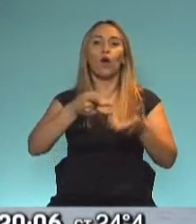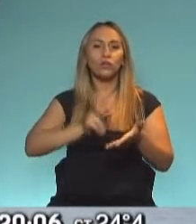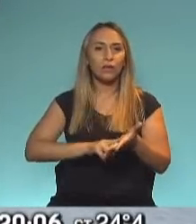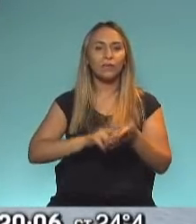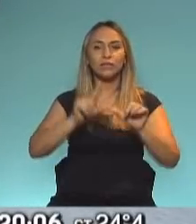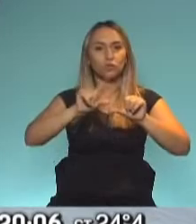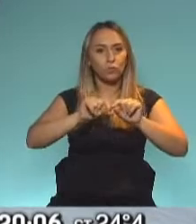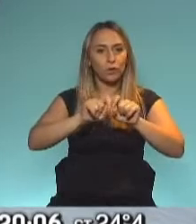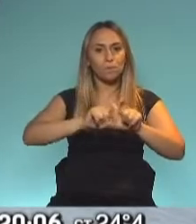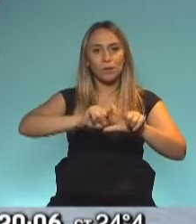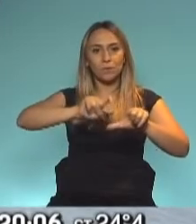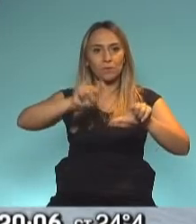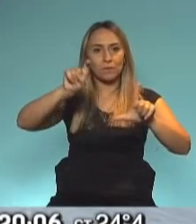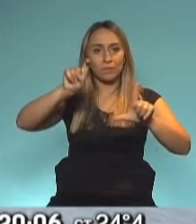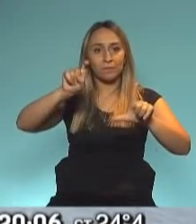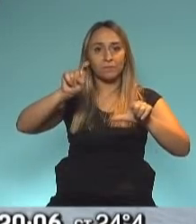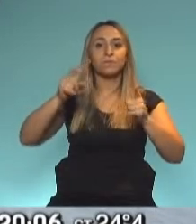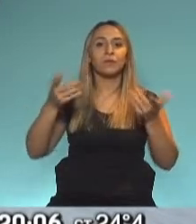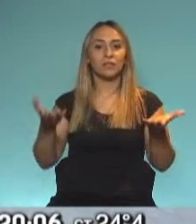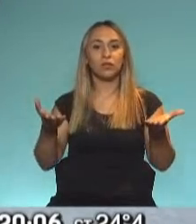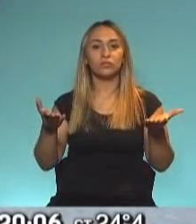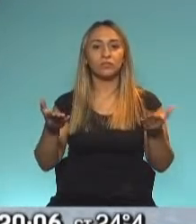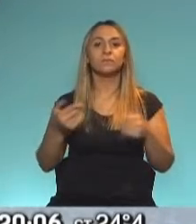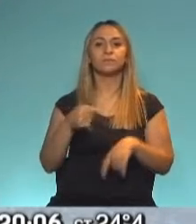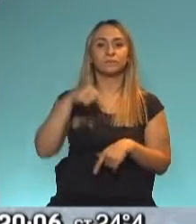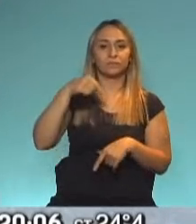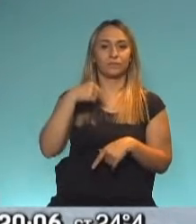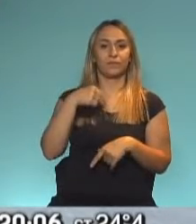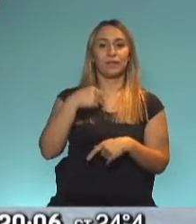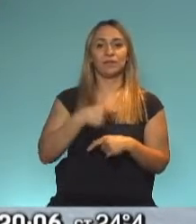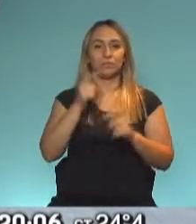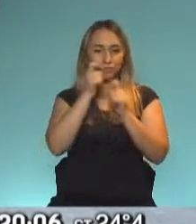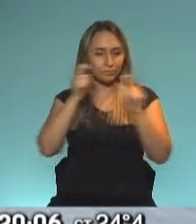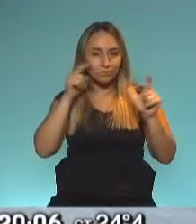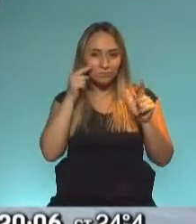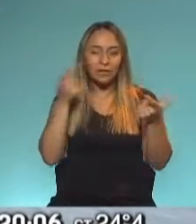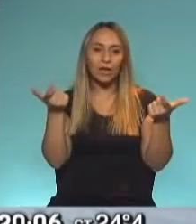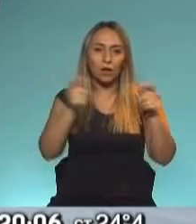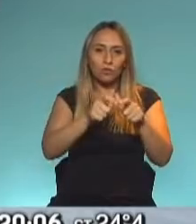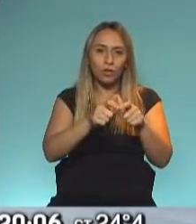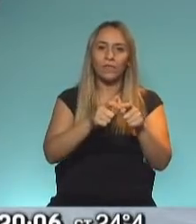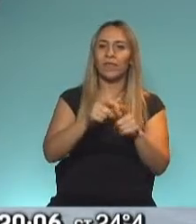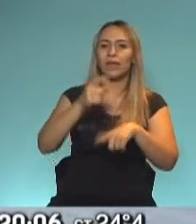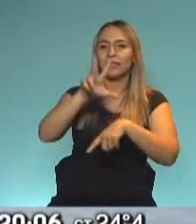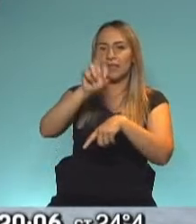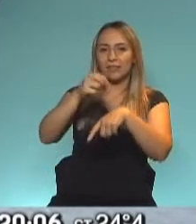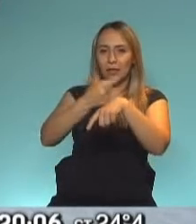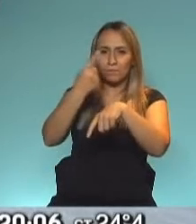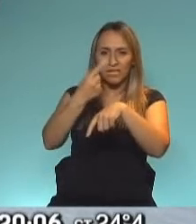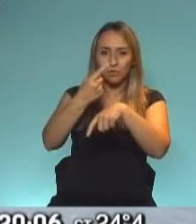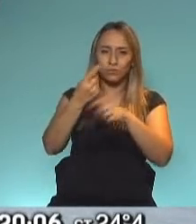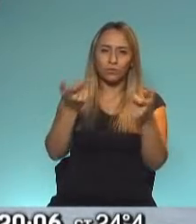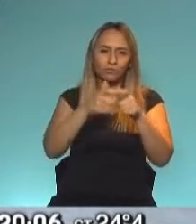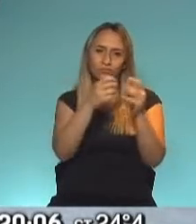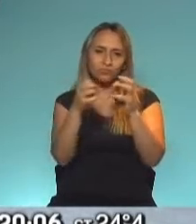día a día. Entonces, lo que se trató en este encuentro de no más de media hora fue aunar